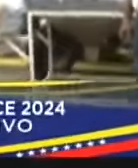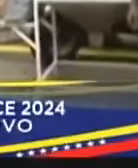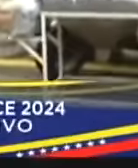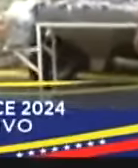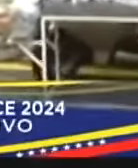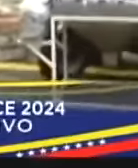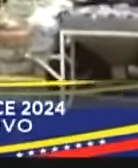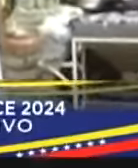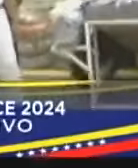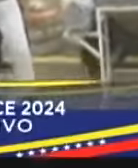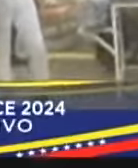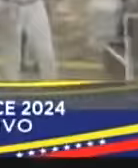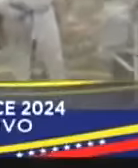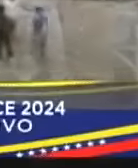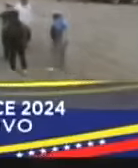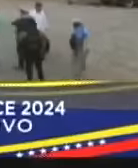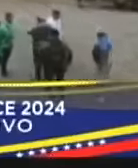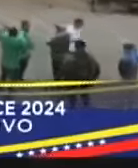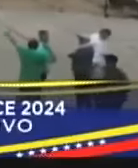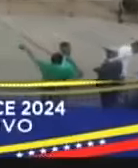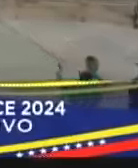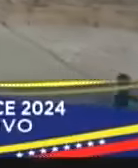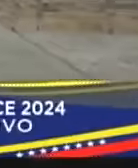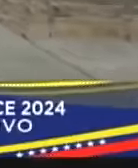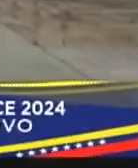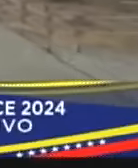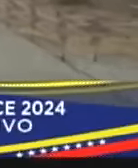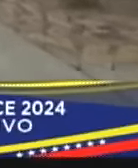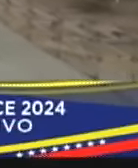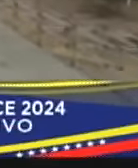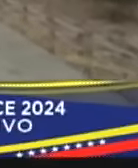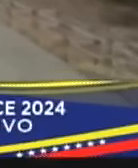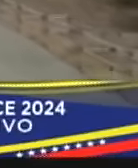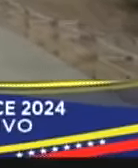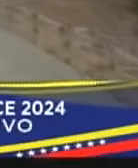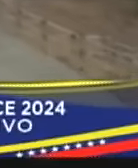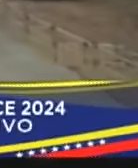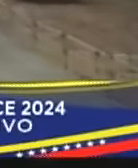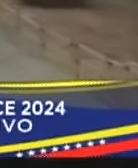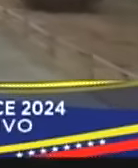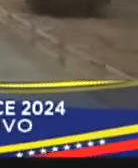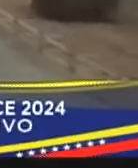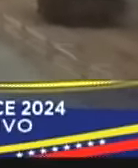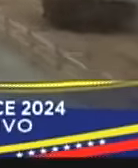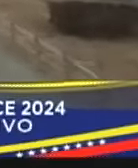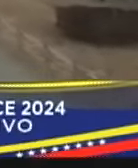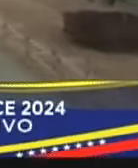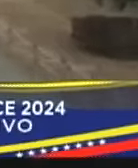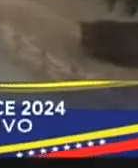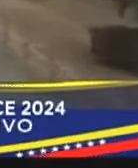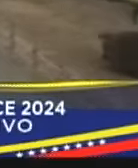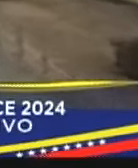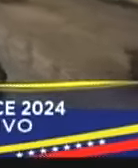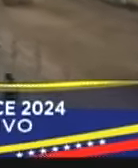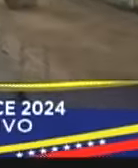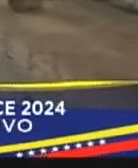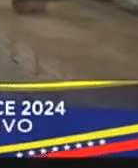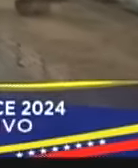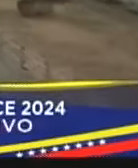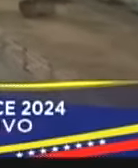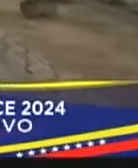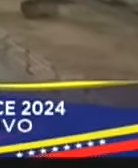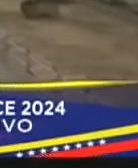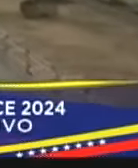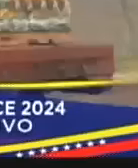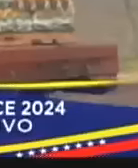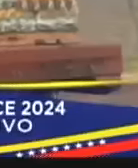noche más oscura? En la noche más oscura no quiero ocultar mi sombra ni me espanto de la suya. No